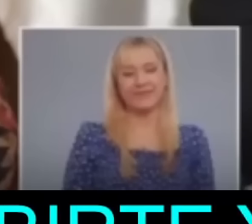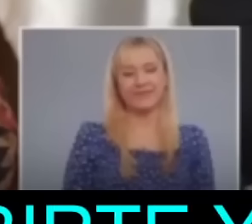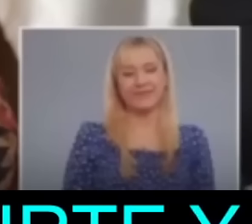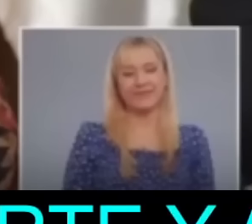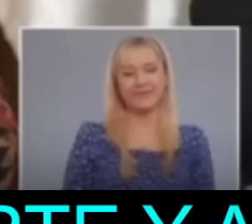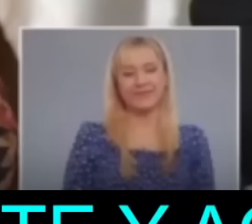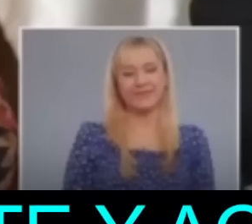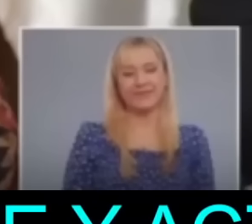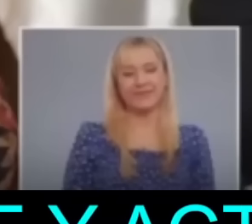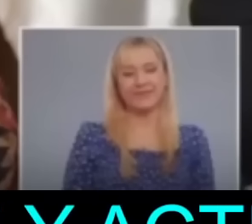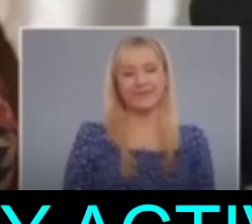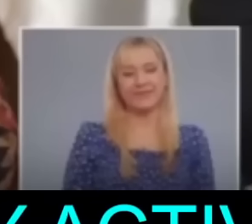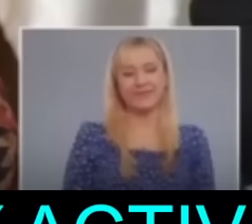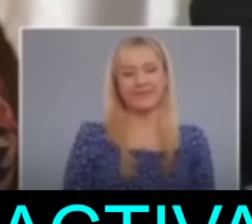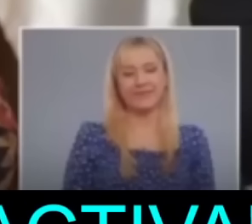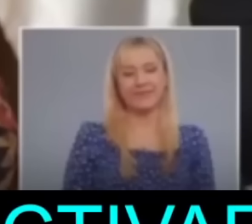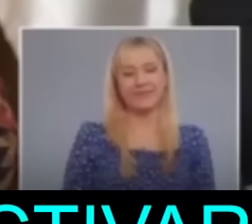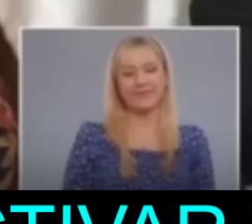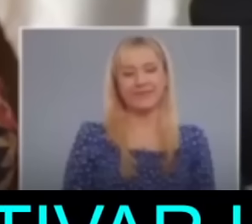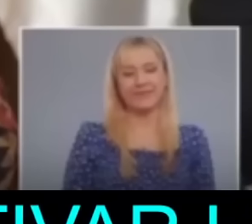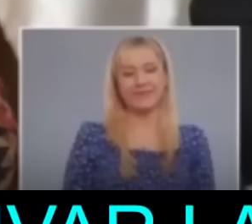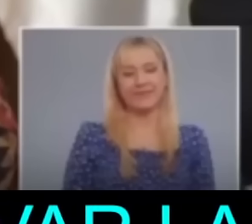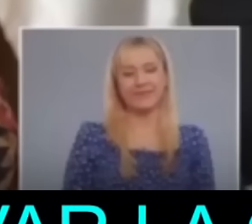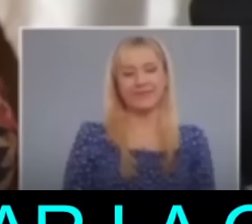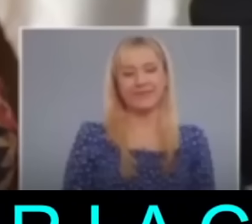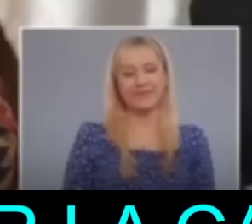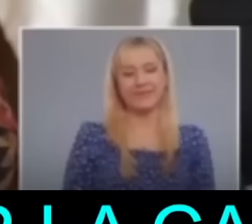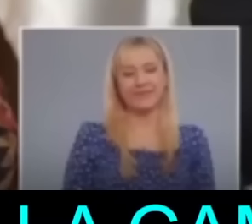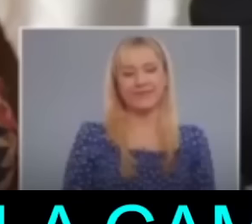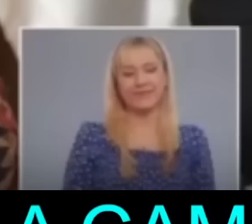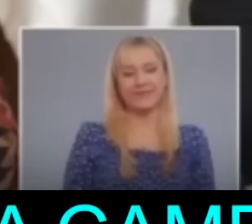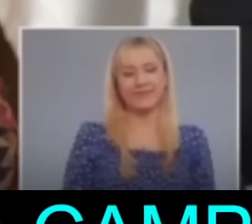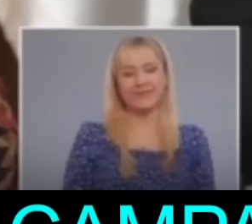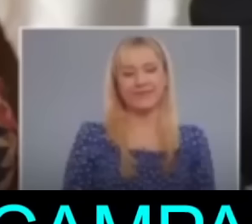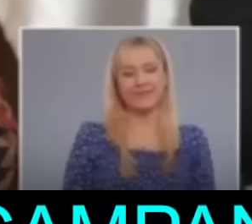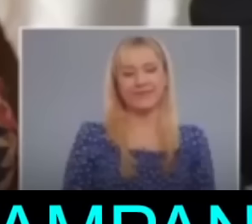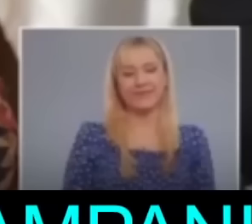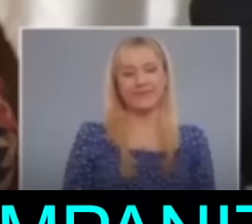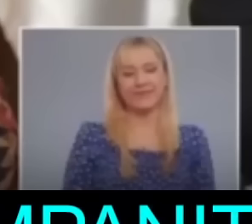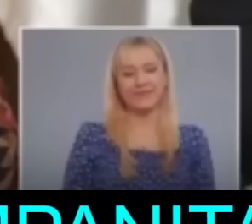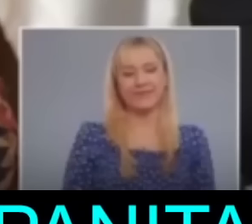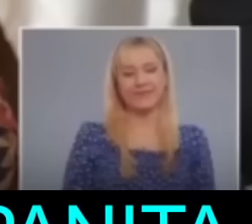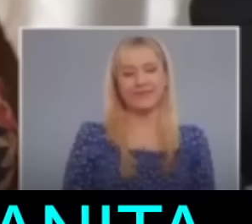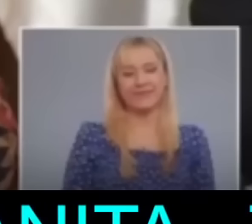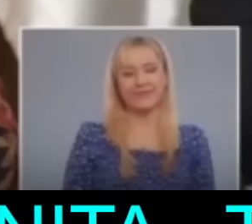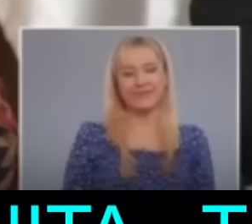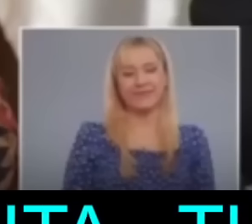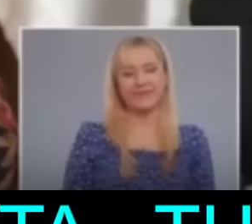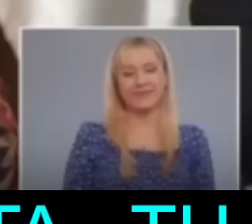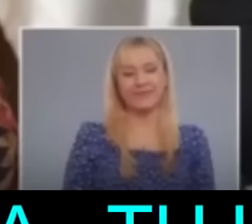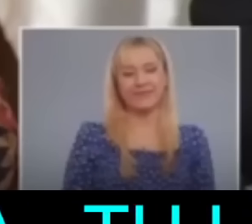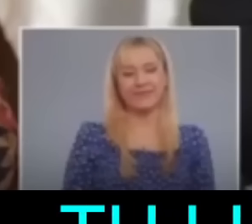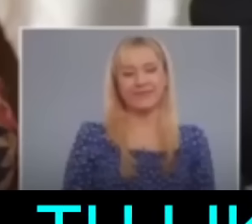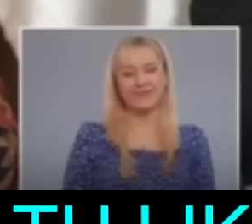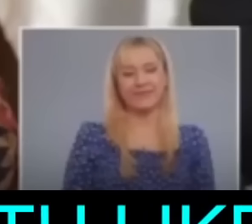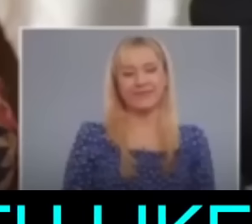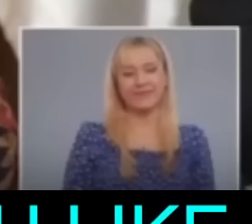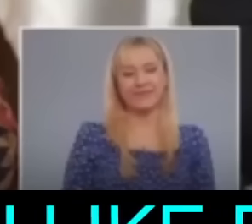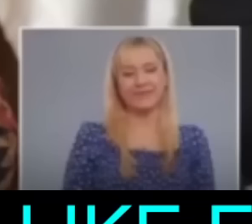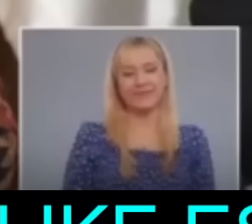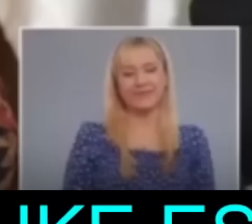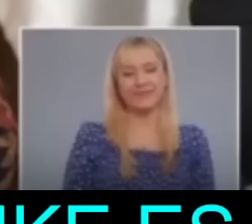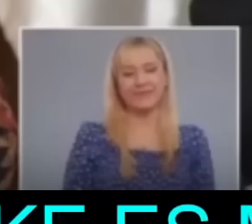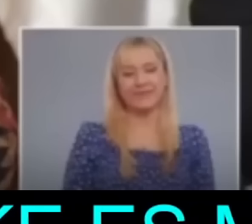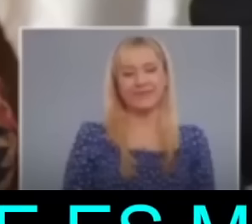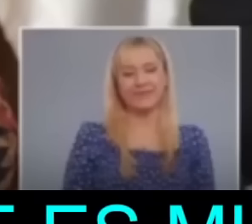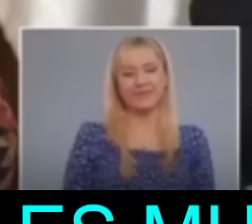a su bolsillo y al bolsillo de los ministros y es por eso que ahora se está diciendo que ella pues sí sí trabaja